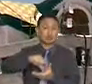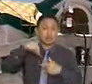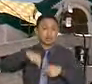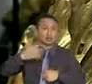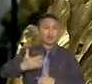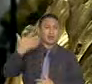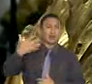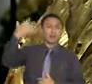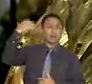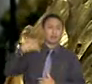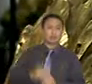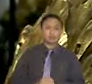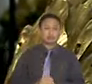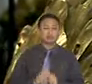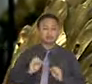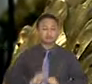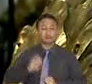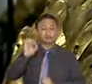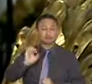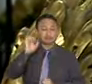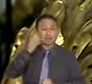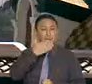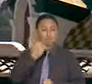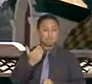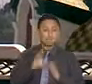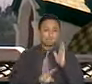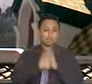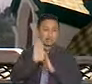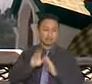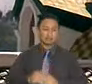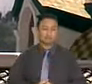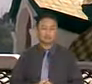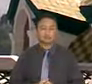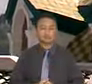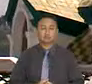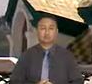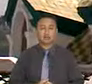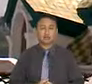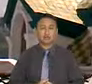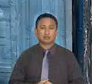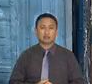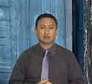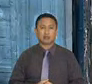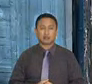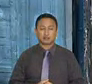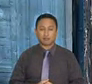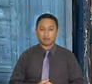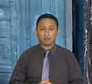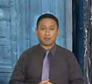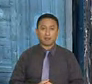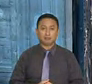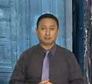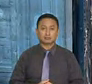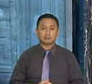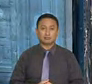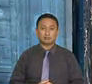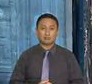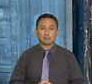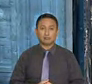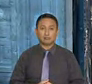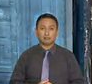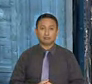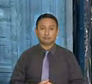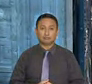atesora el pasado y se alberga la esperanza de días mejores con cámaras de Henry Peñaranda